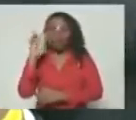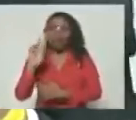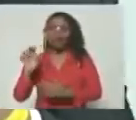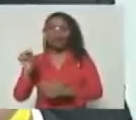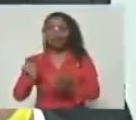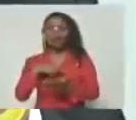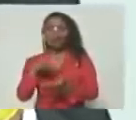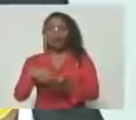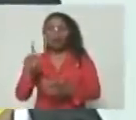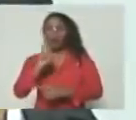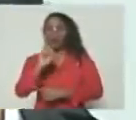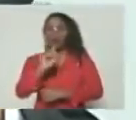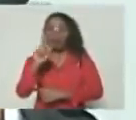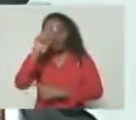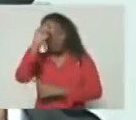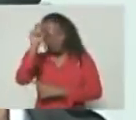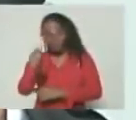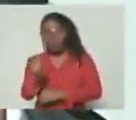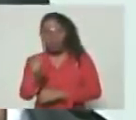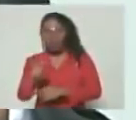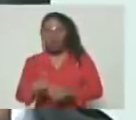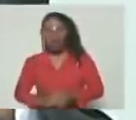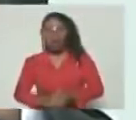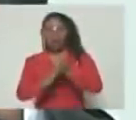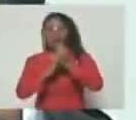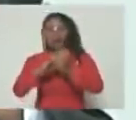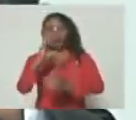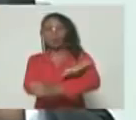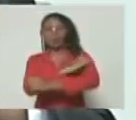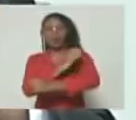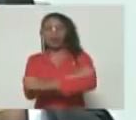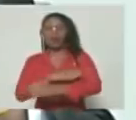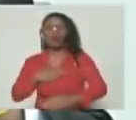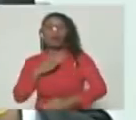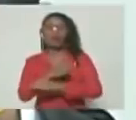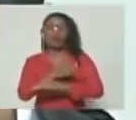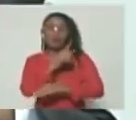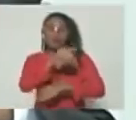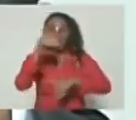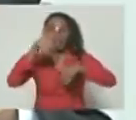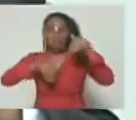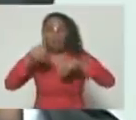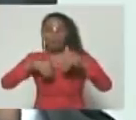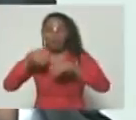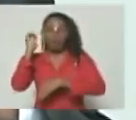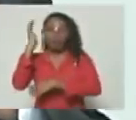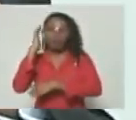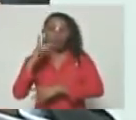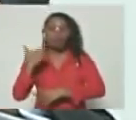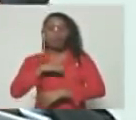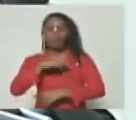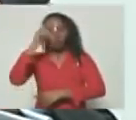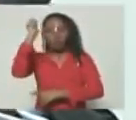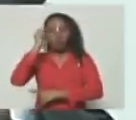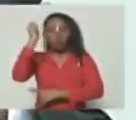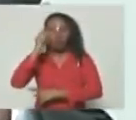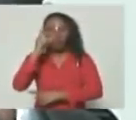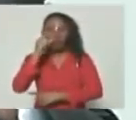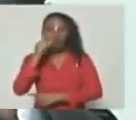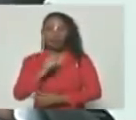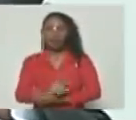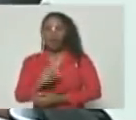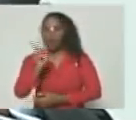reconociendo a nosotros, líderes de la oposición, que fuimos a esas elecciones parlamentarias y somos diputados. No